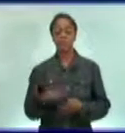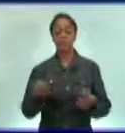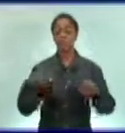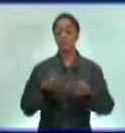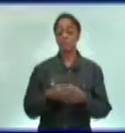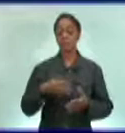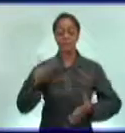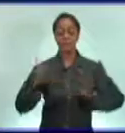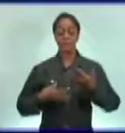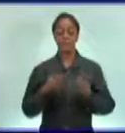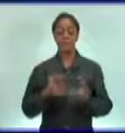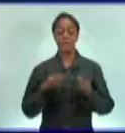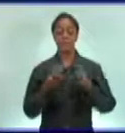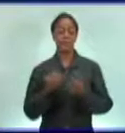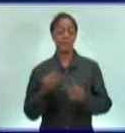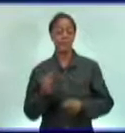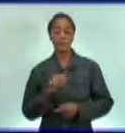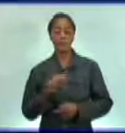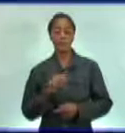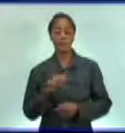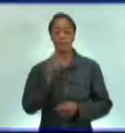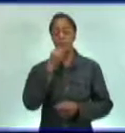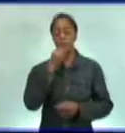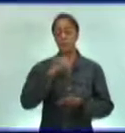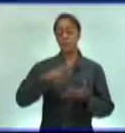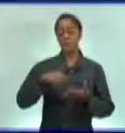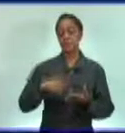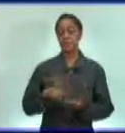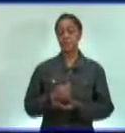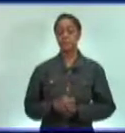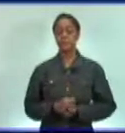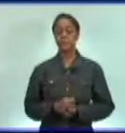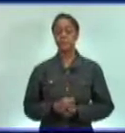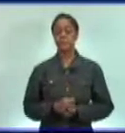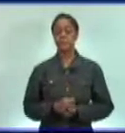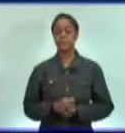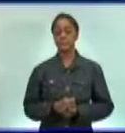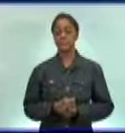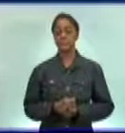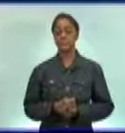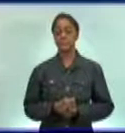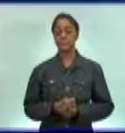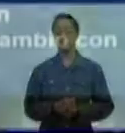las actividades en caso de que no les dé tiempo a copiar.